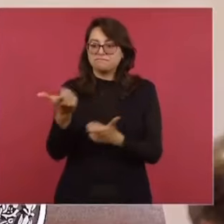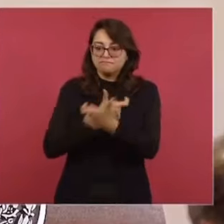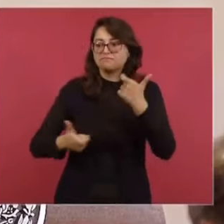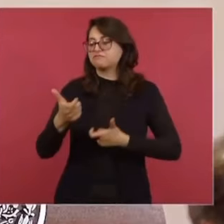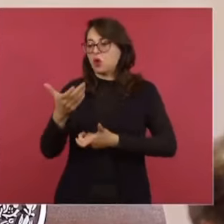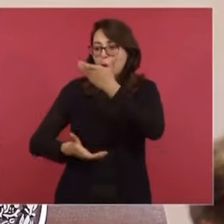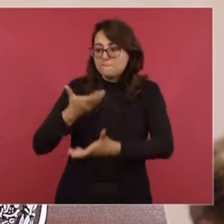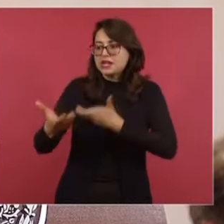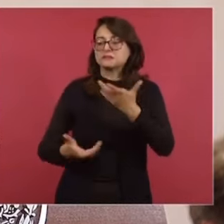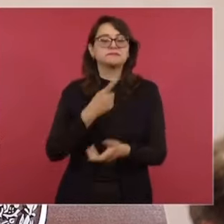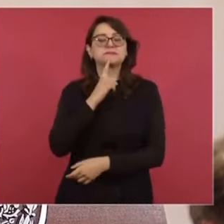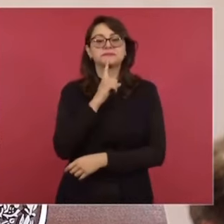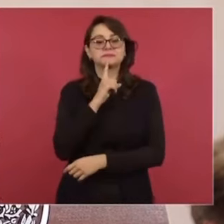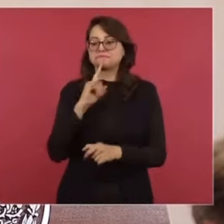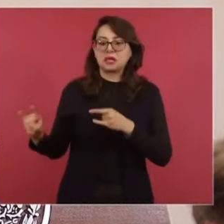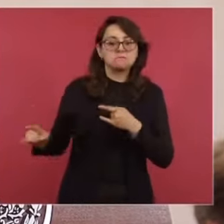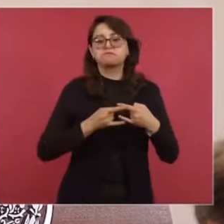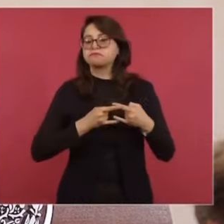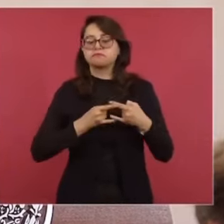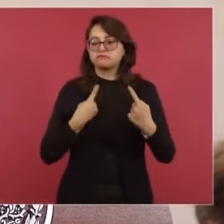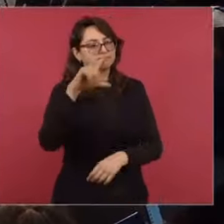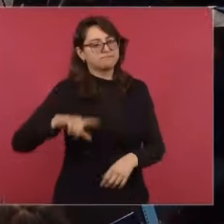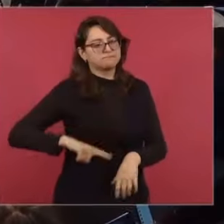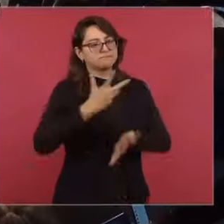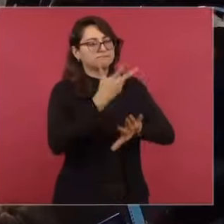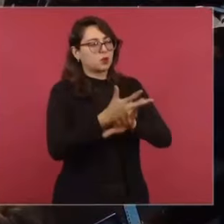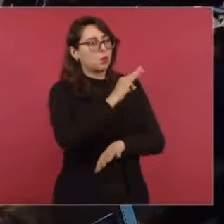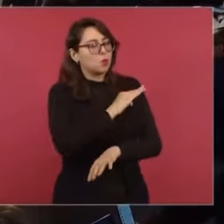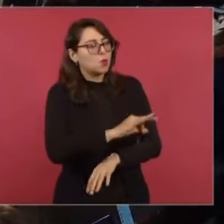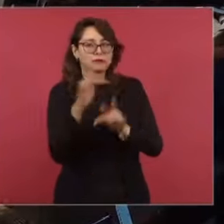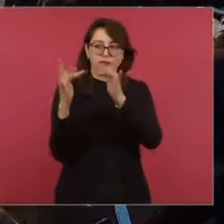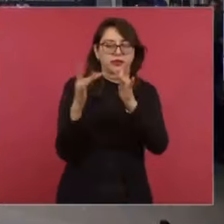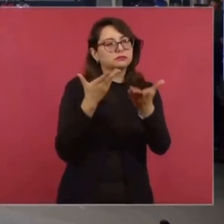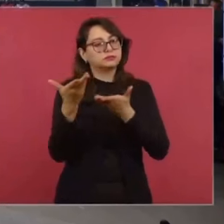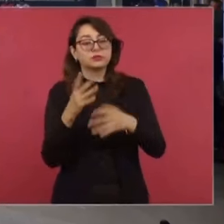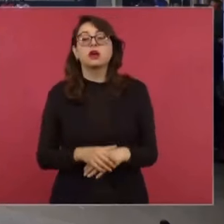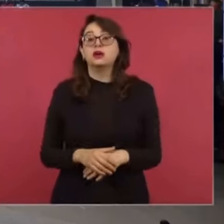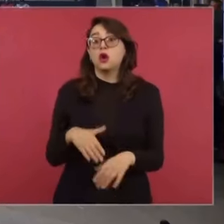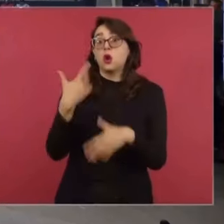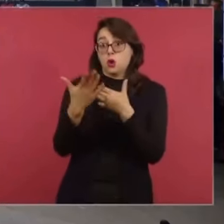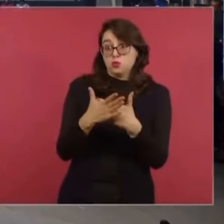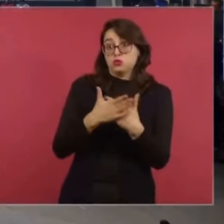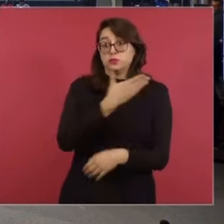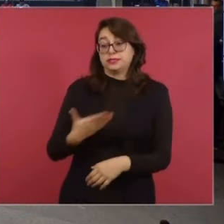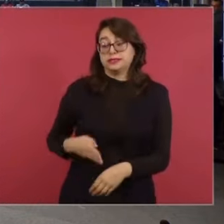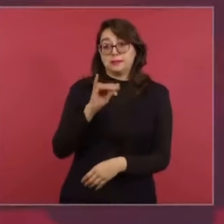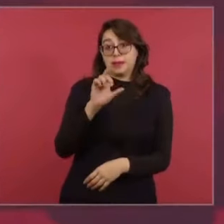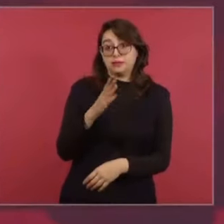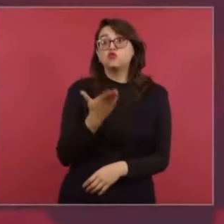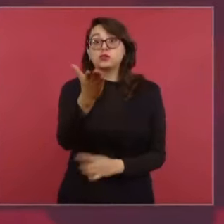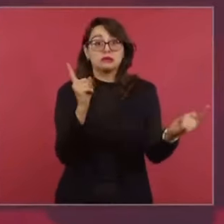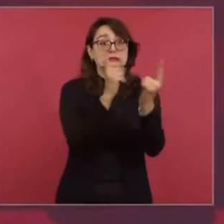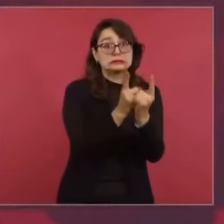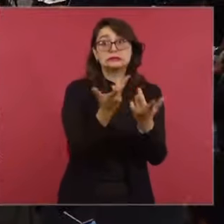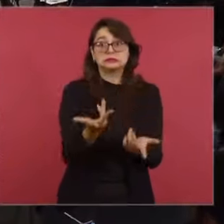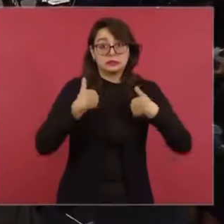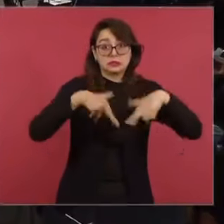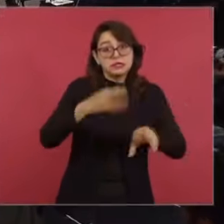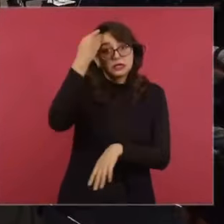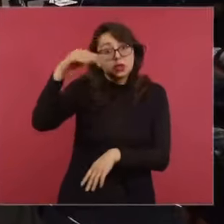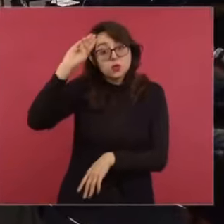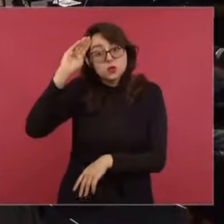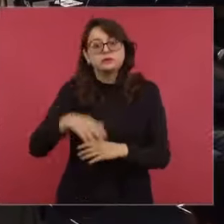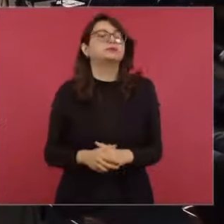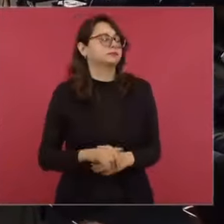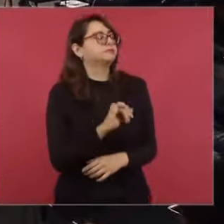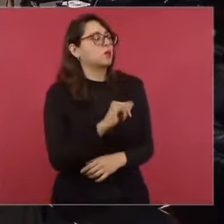económico, comercial, y no hay diálogo. ¿Abogaría directamente por Cuba ahora que vea a Joe Biden? Sí, voy a tratar este tema. ¿Se establecería, habría una propuesta de fecha